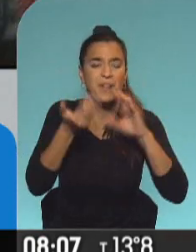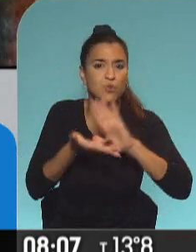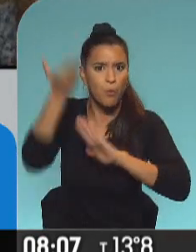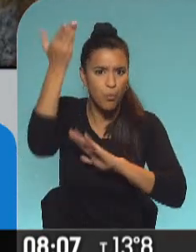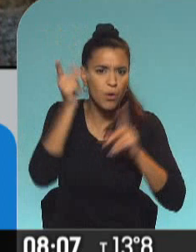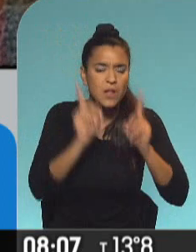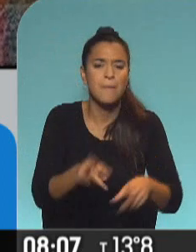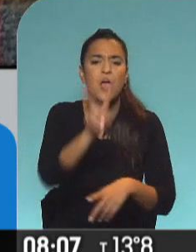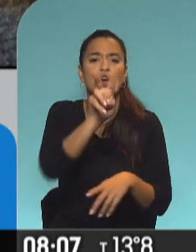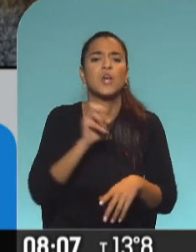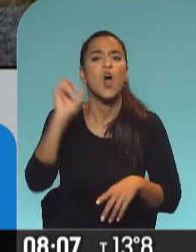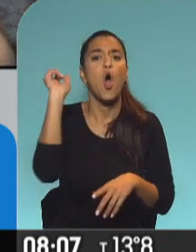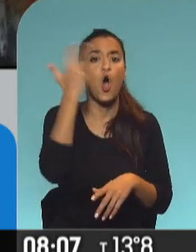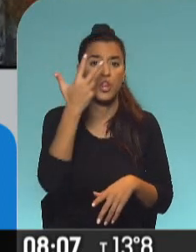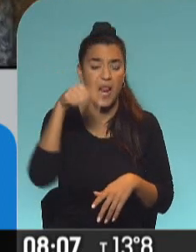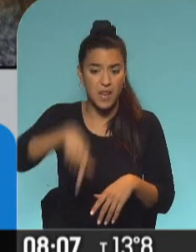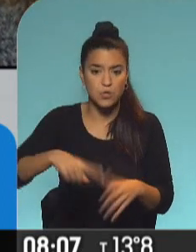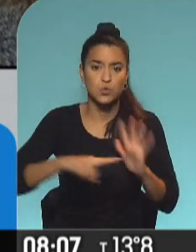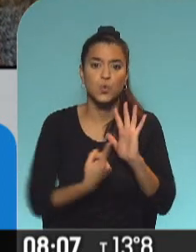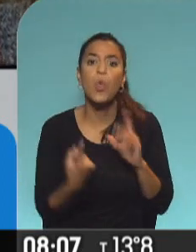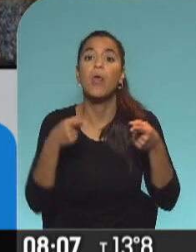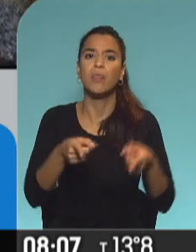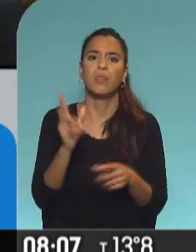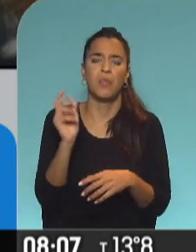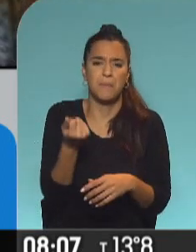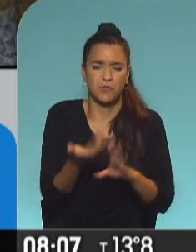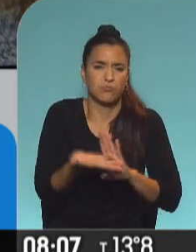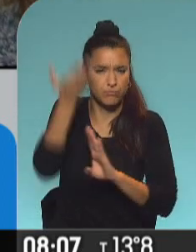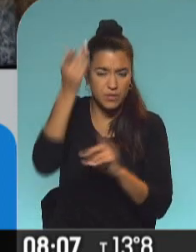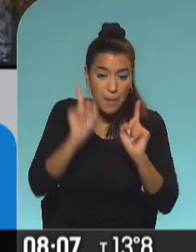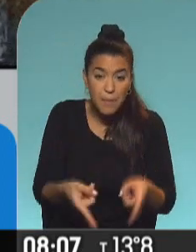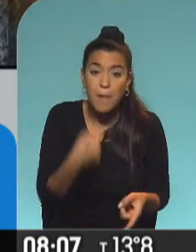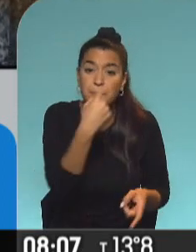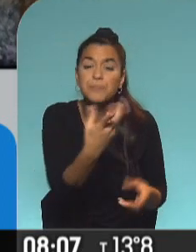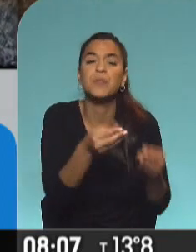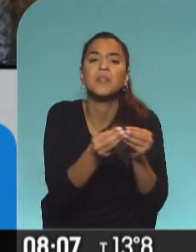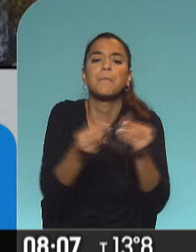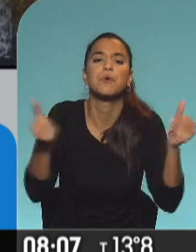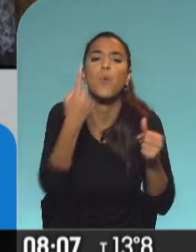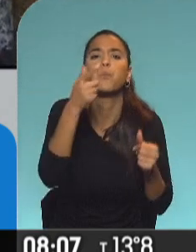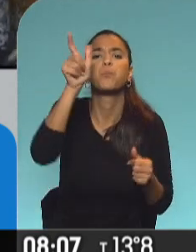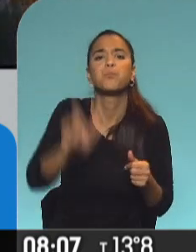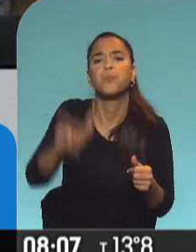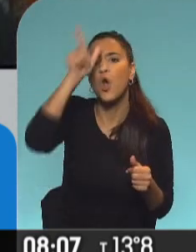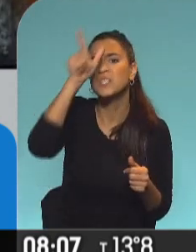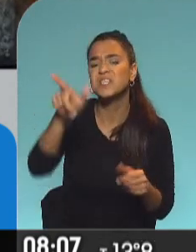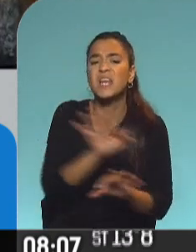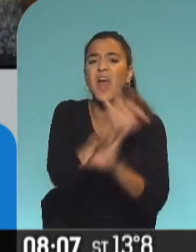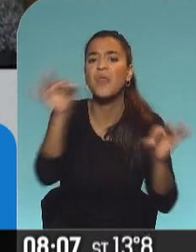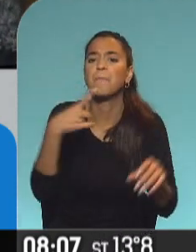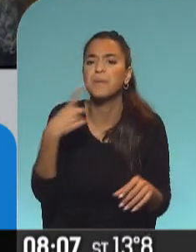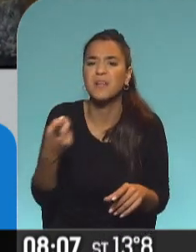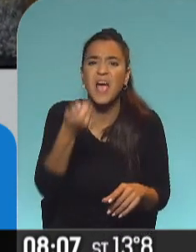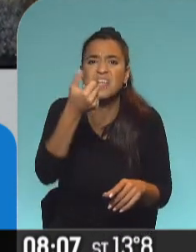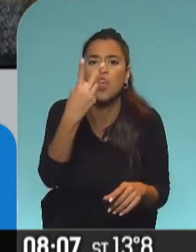las contrataciones de hoteles en la Ciudad de Buenos Aires con sobreprecios. Vamos a preguntar también por la desaparición de un policía que nadie pregunta. Hace